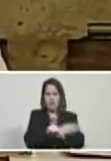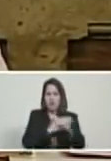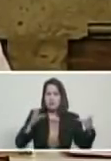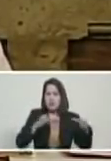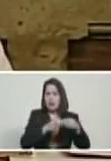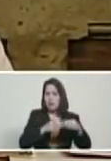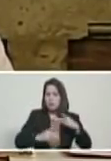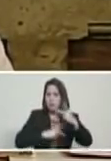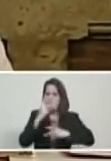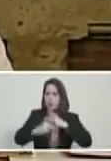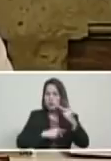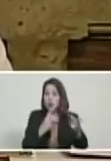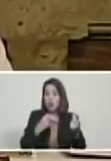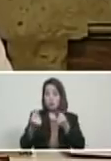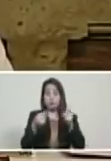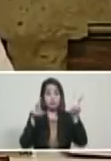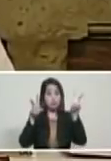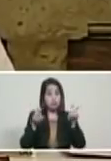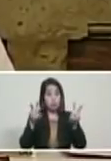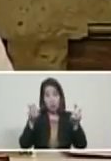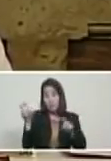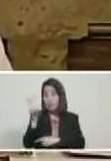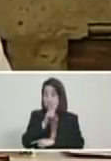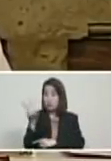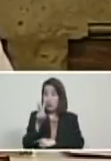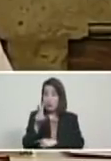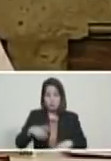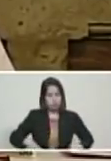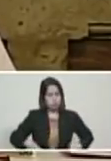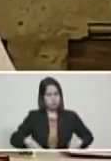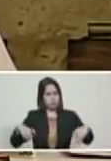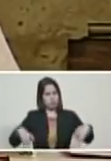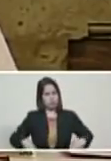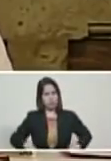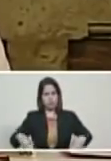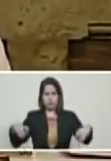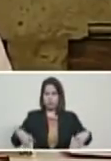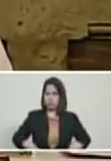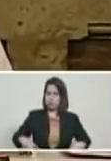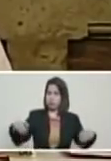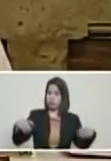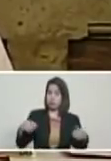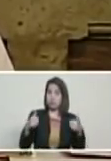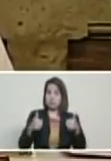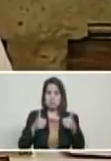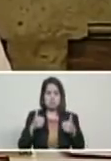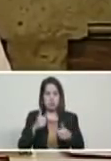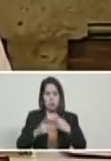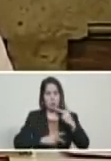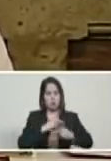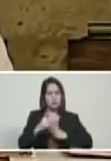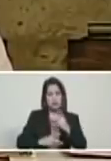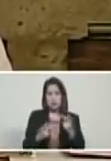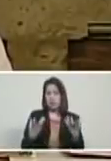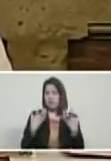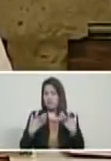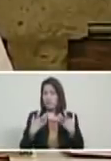economía venezolana. Rica, rica, rica, rica en fuentes de producción,